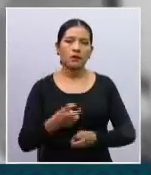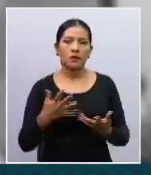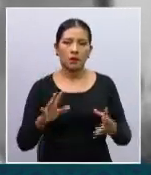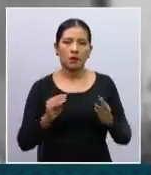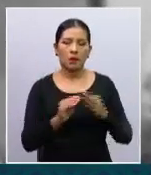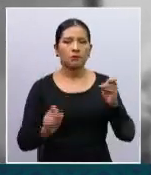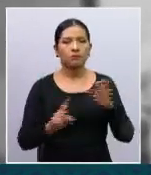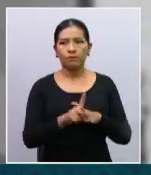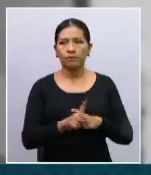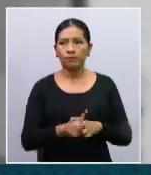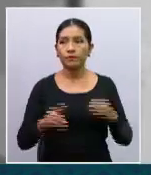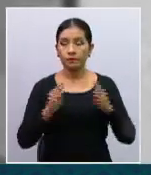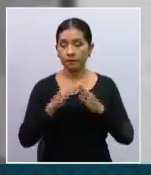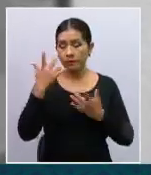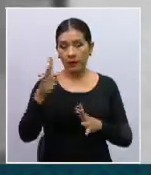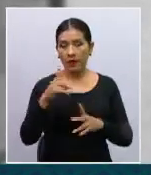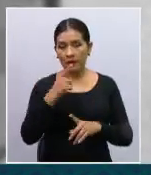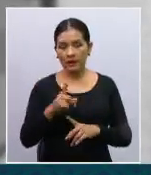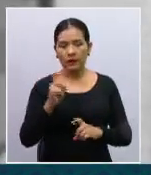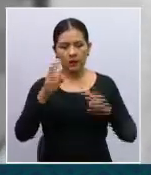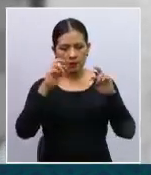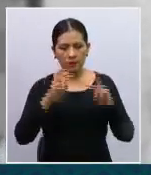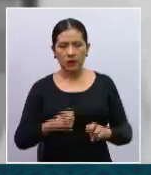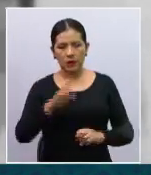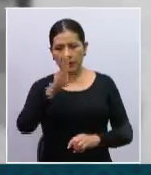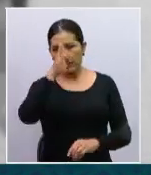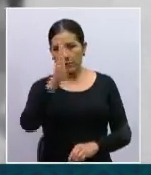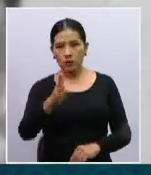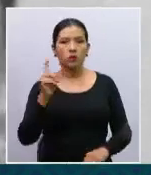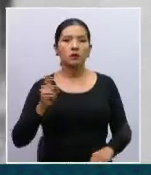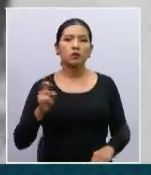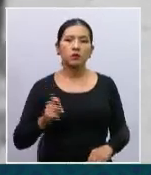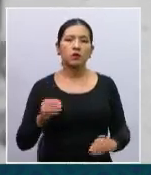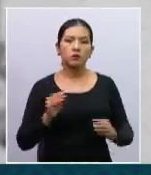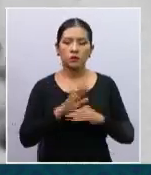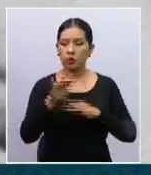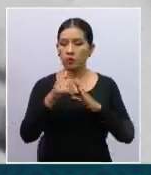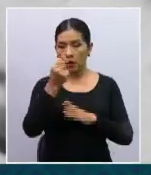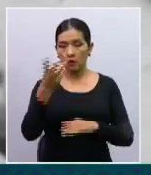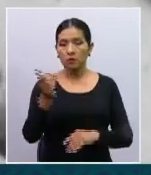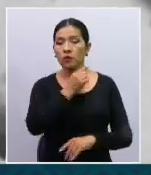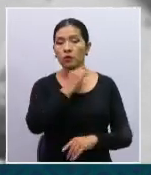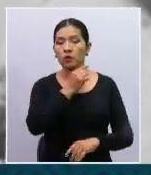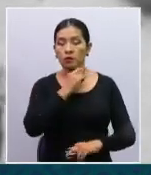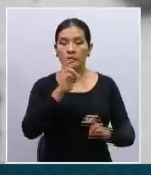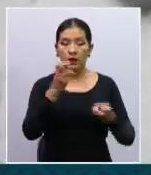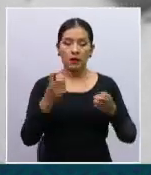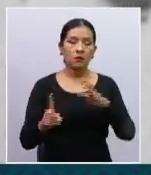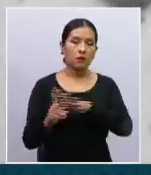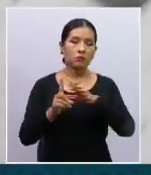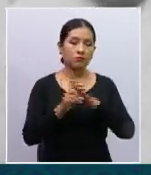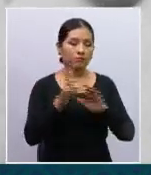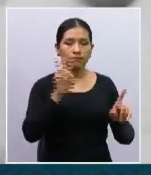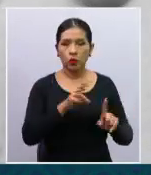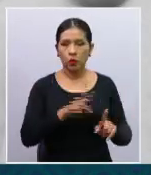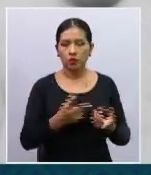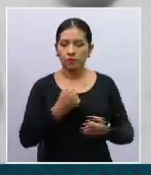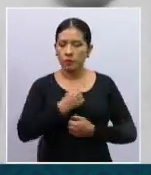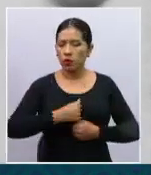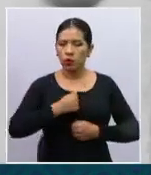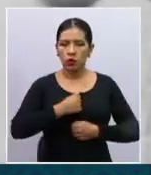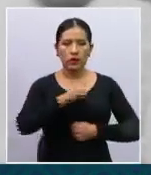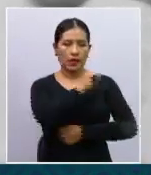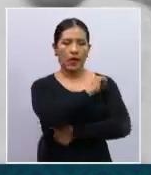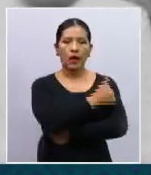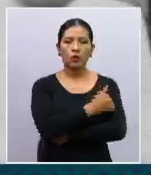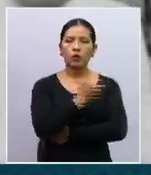indicó que se debe realizar una investigación rigurosa de estos hechos que involucran a sacerdotes católicos y lamentó que la jerarquía de la Iglesia se